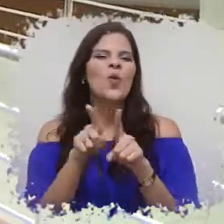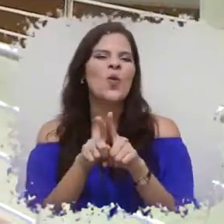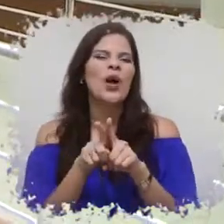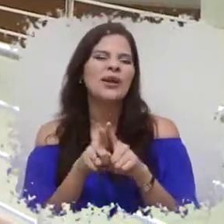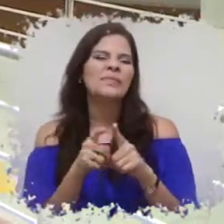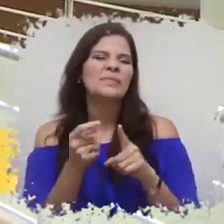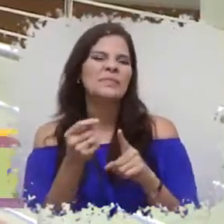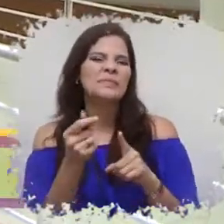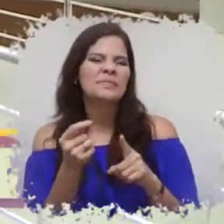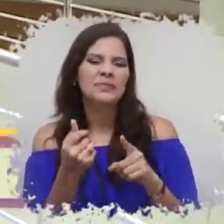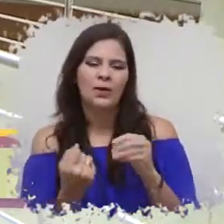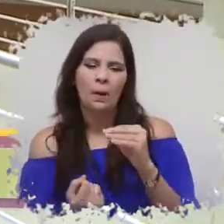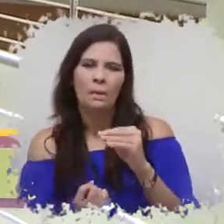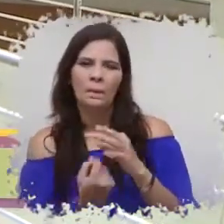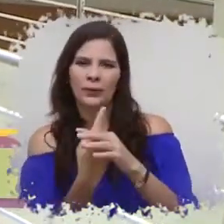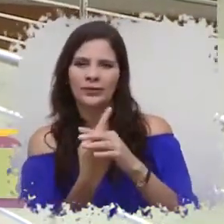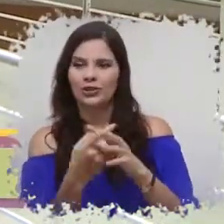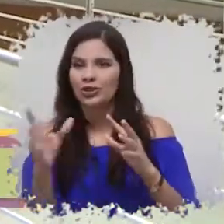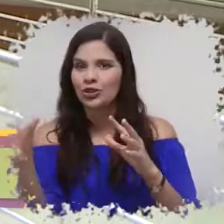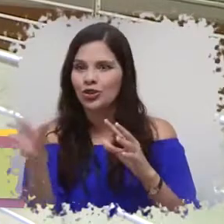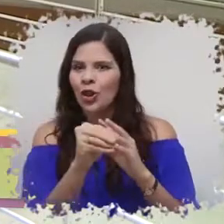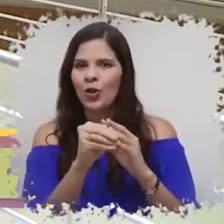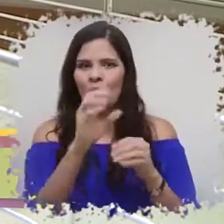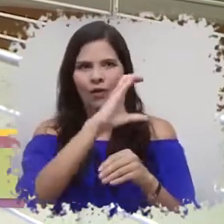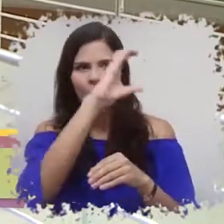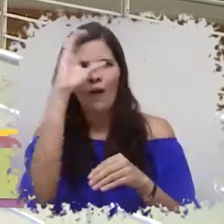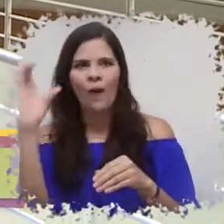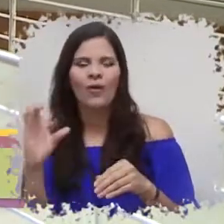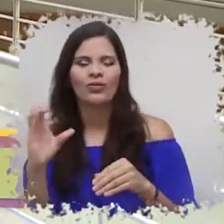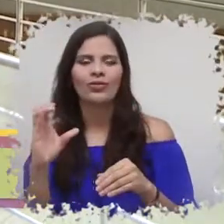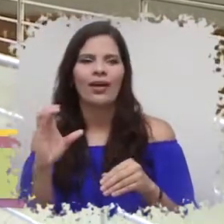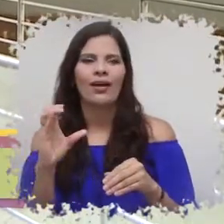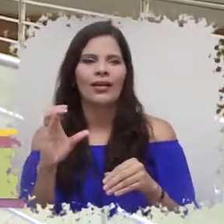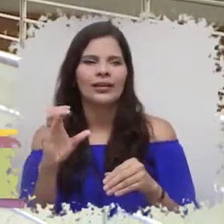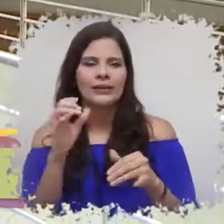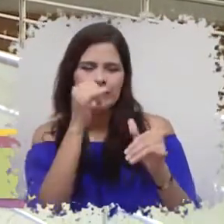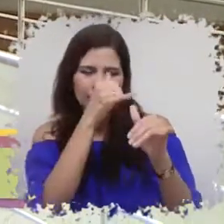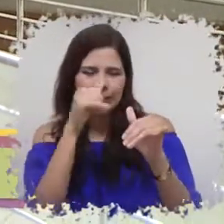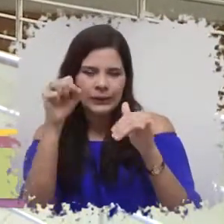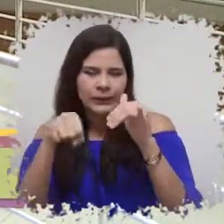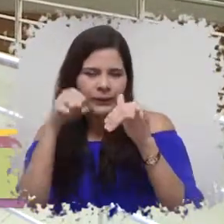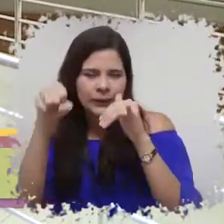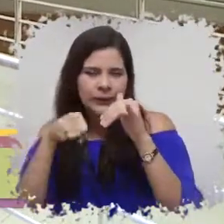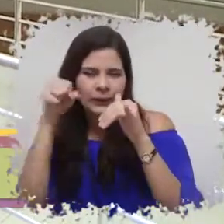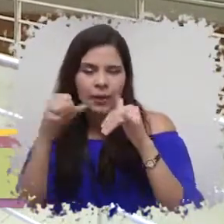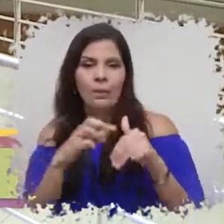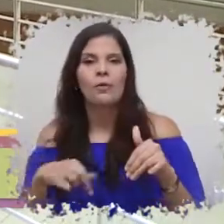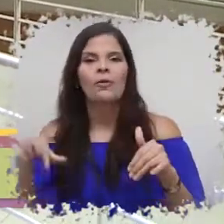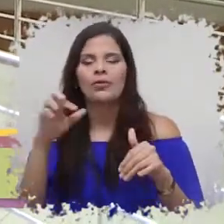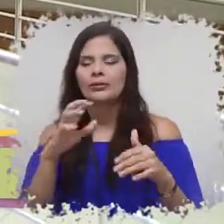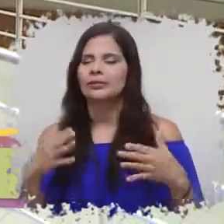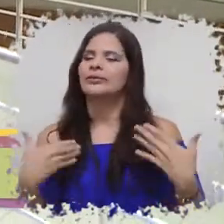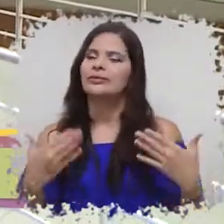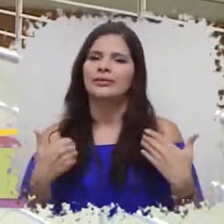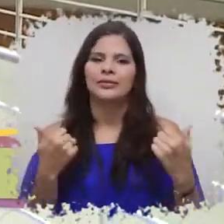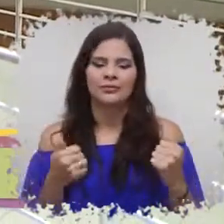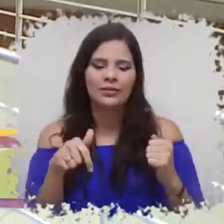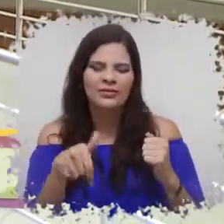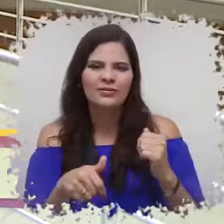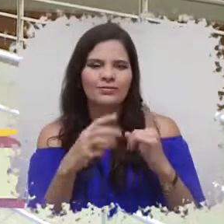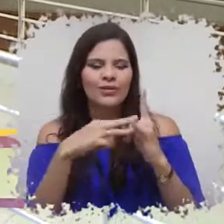este es como la cuna, es la cuna, creo que de todos los profesionales audiovisuales del Caribe. Es